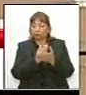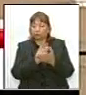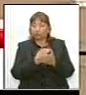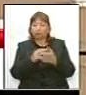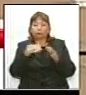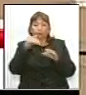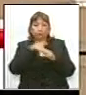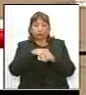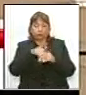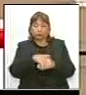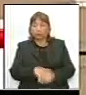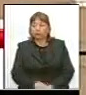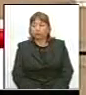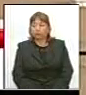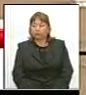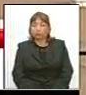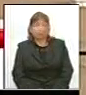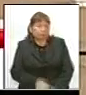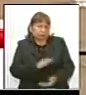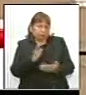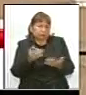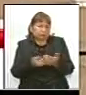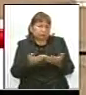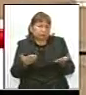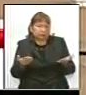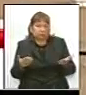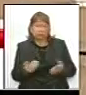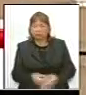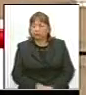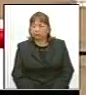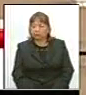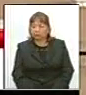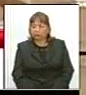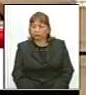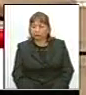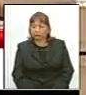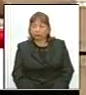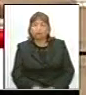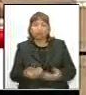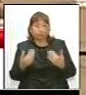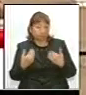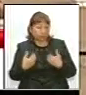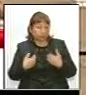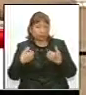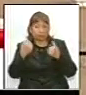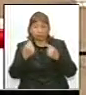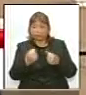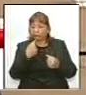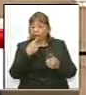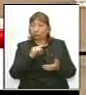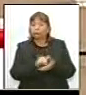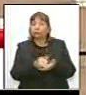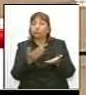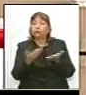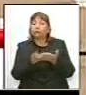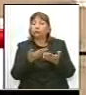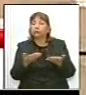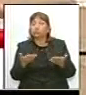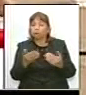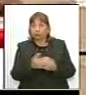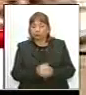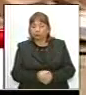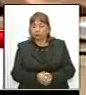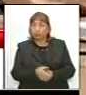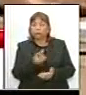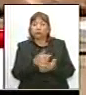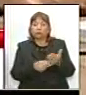voto. Ese es todo el tema. Entonces, la comisión tiene que decirnos cuál es su propuesta de